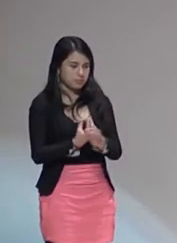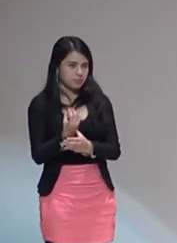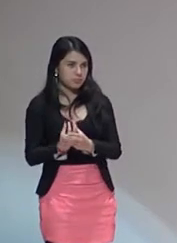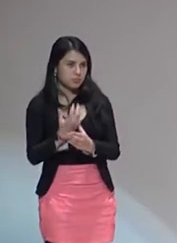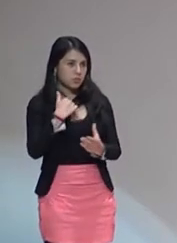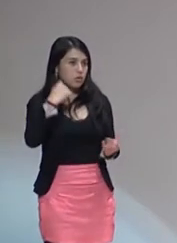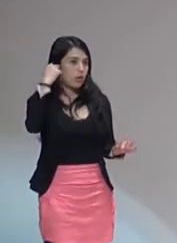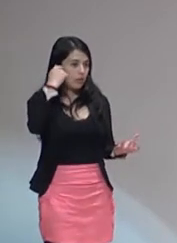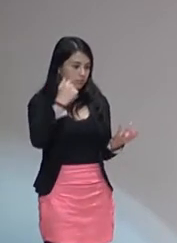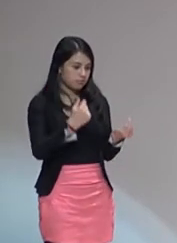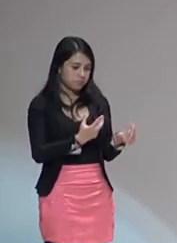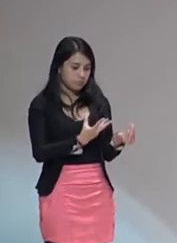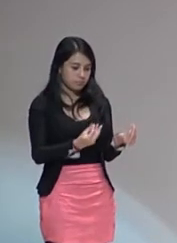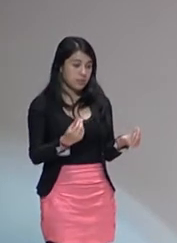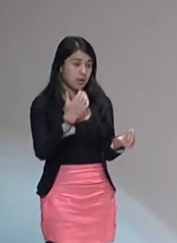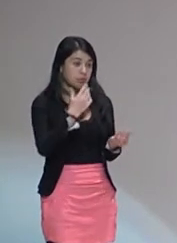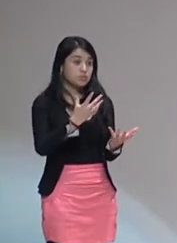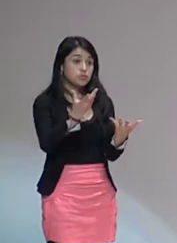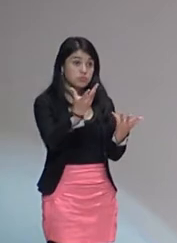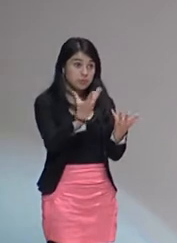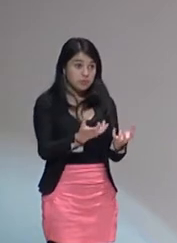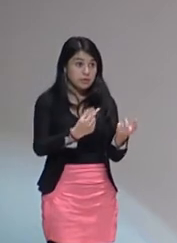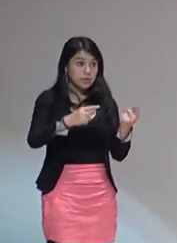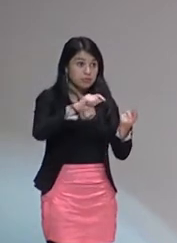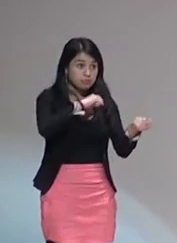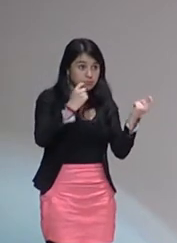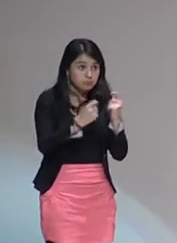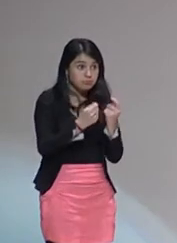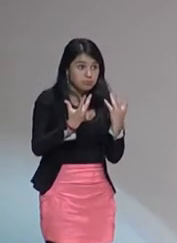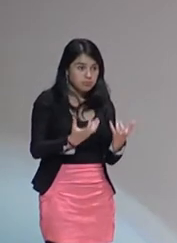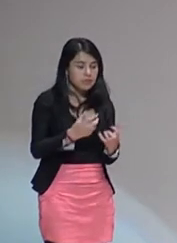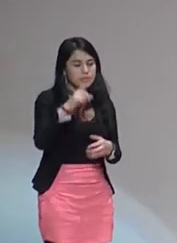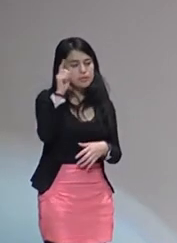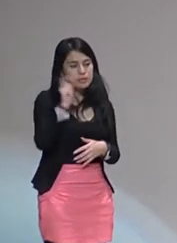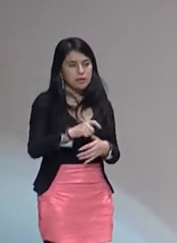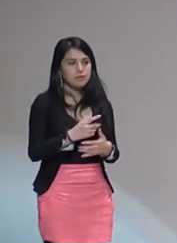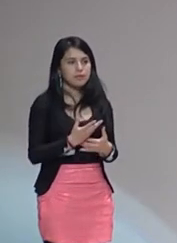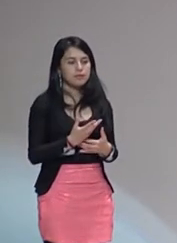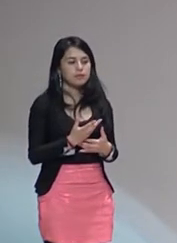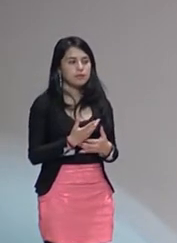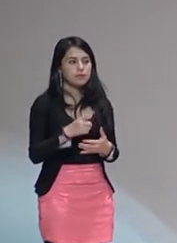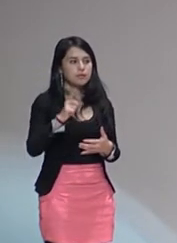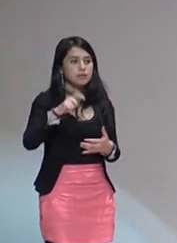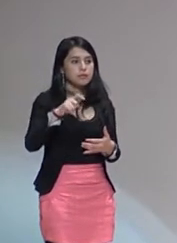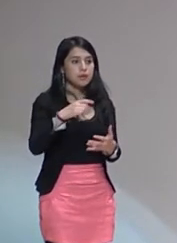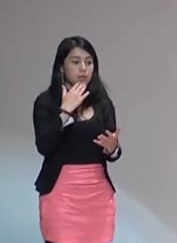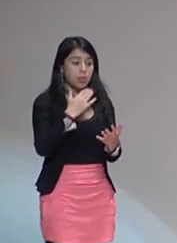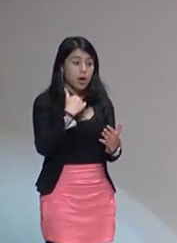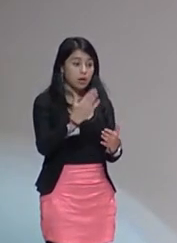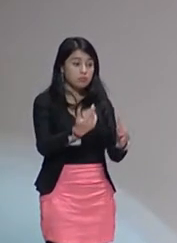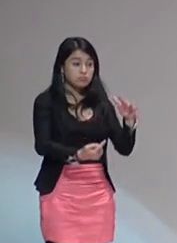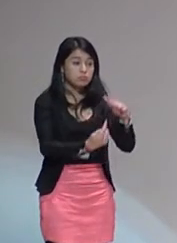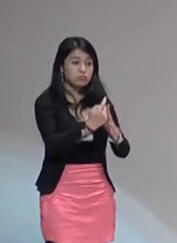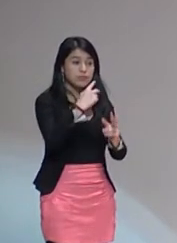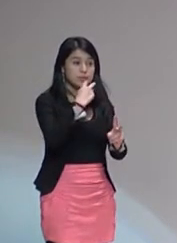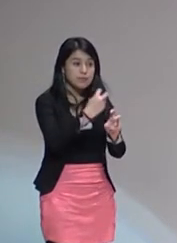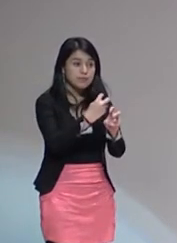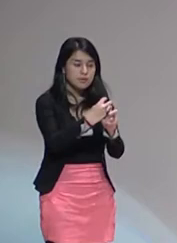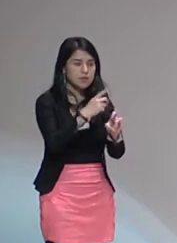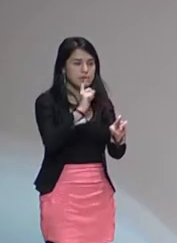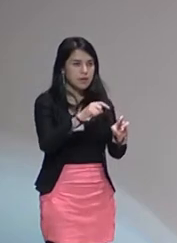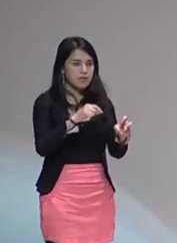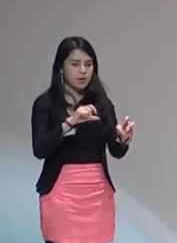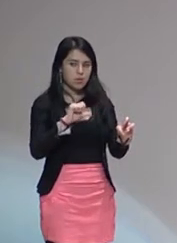que si quieres realmente cambiar algo, necesitas en el momento difícil a la